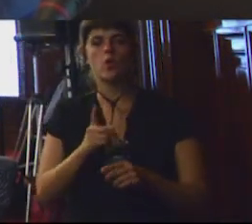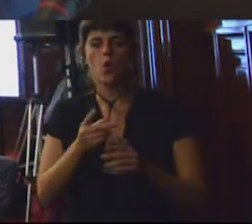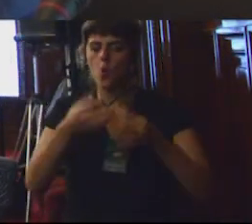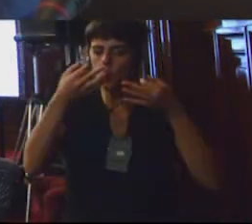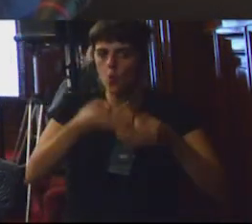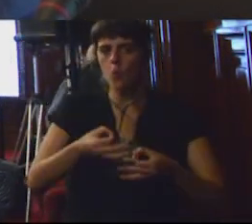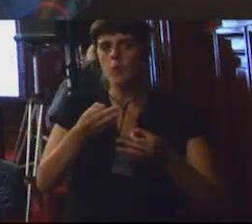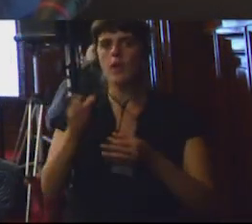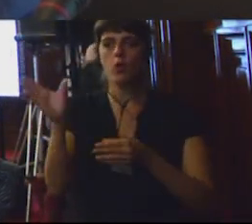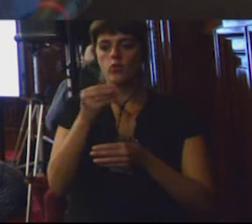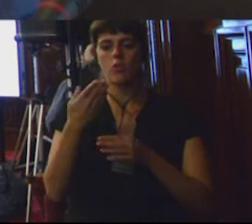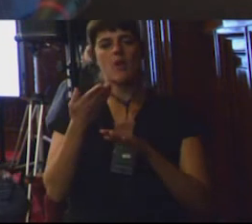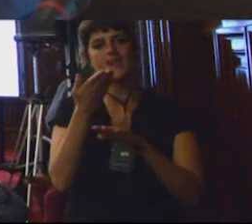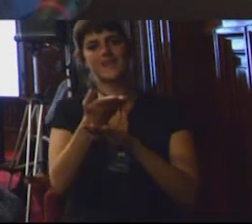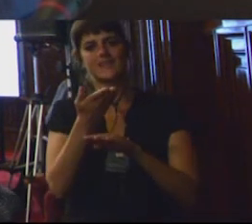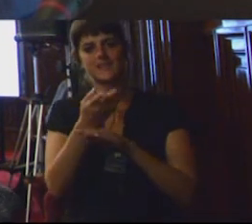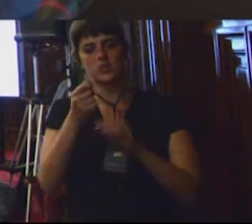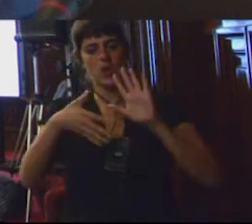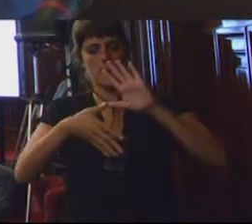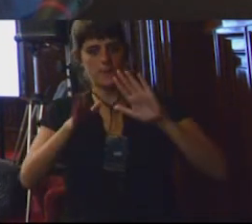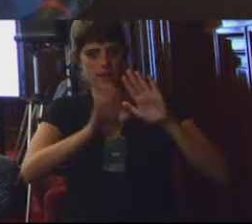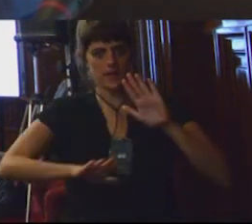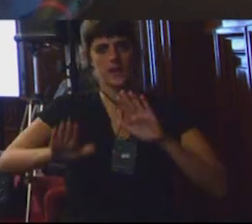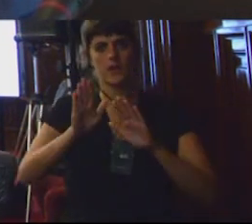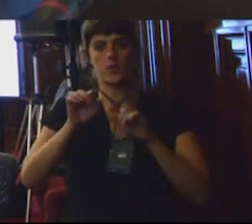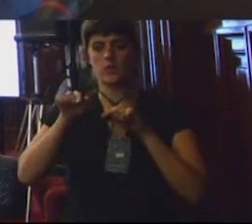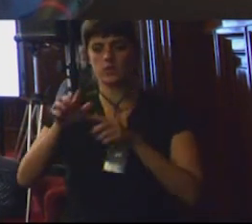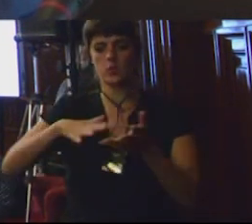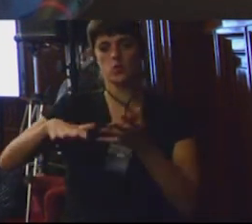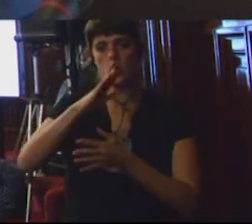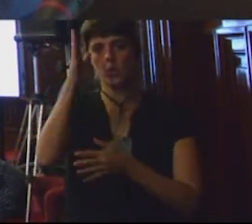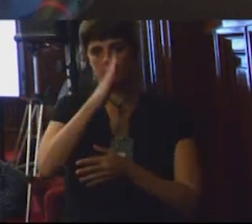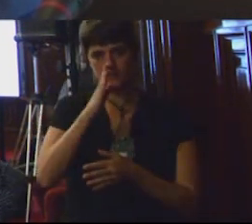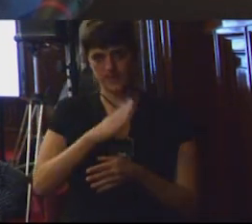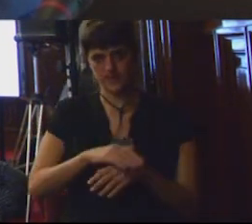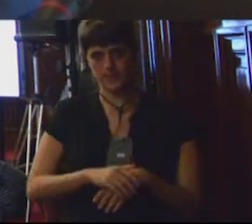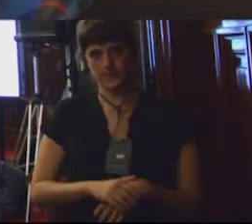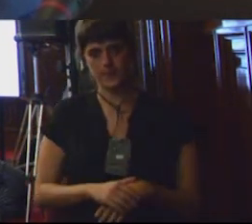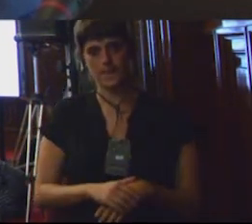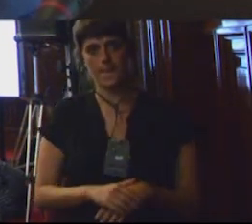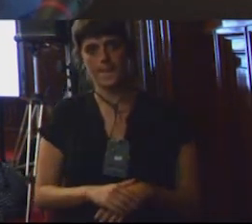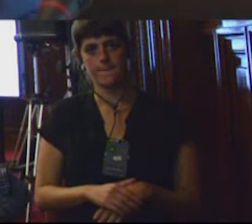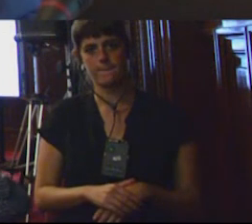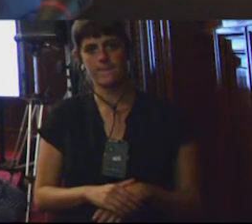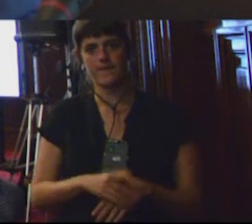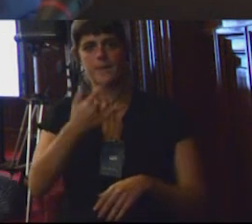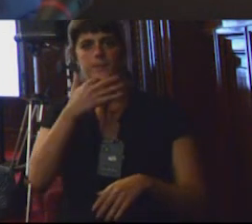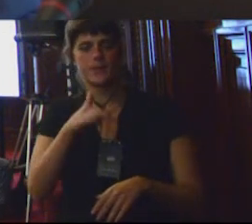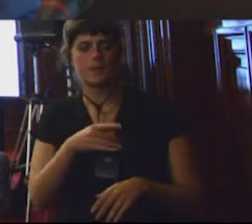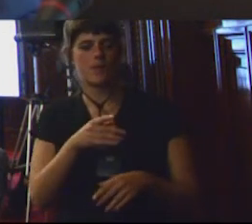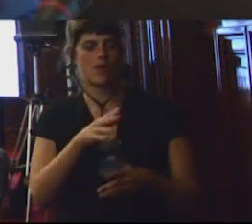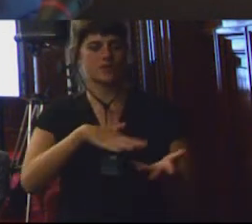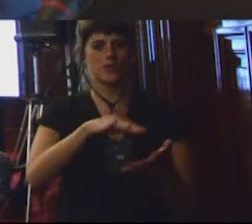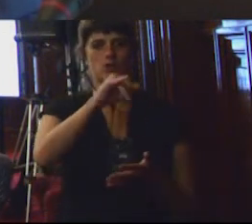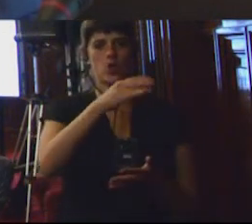interamericanos para el caso de Brasil, de resolución del caso, por ejemplo, de José